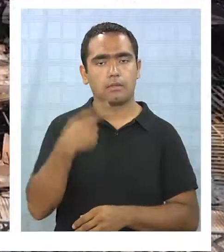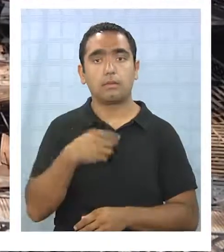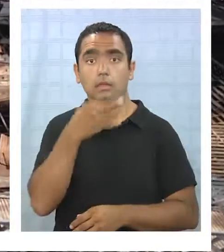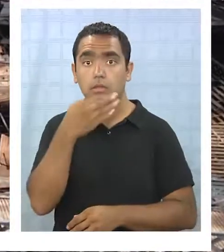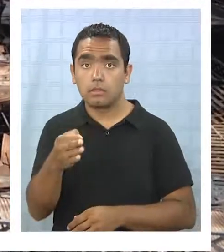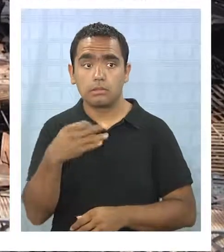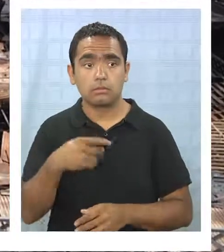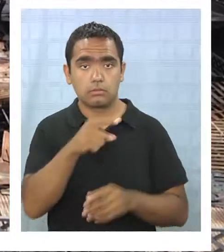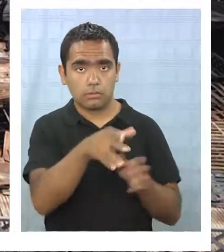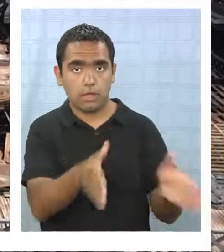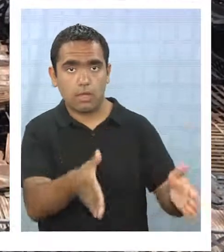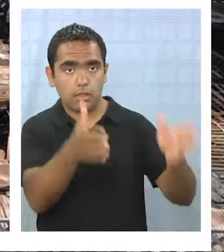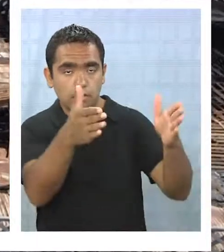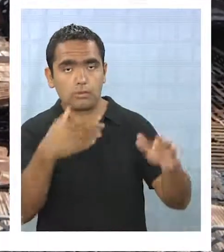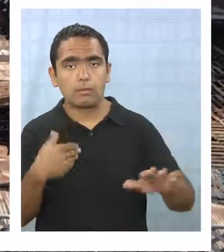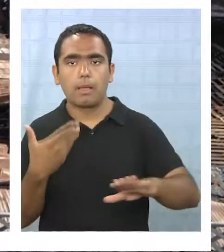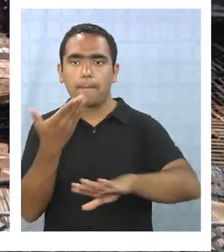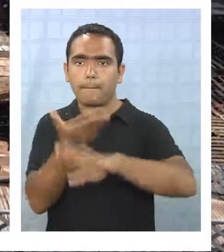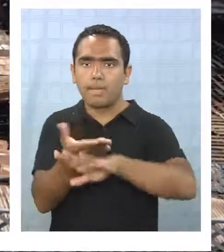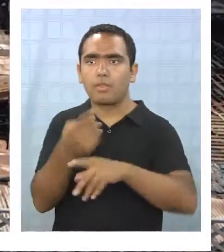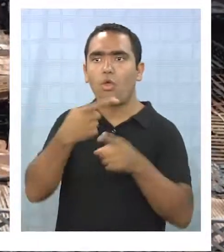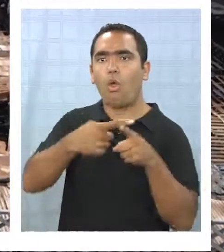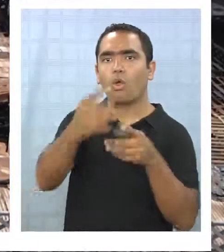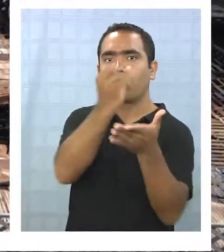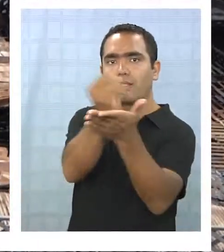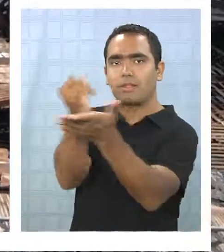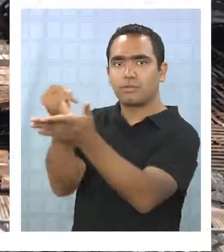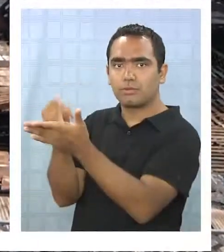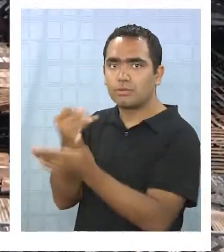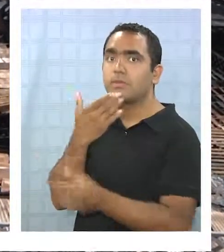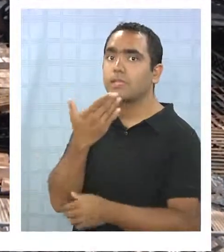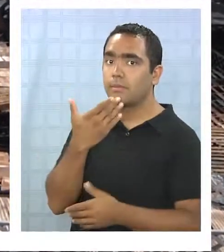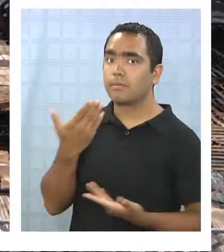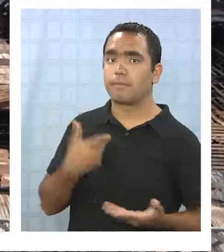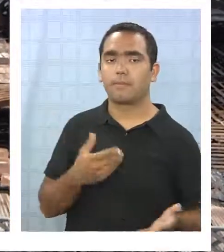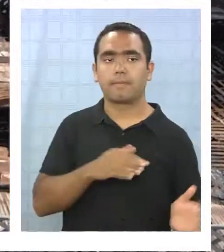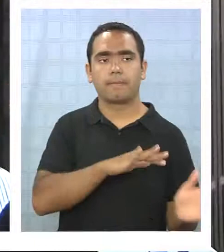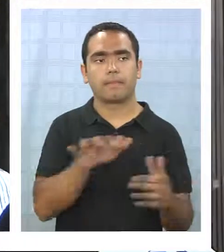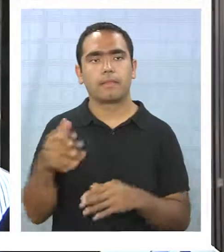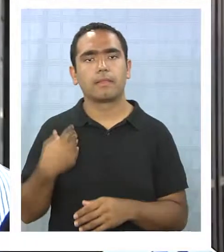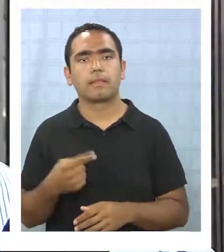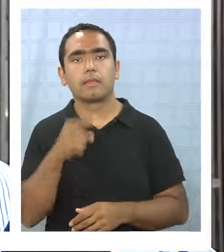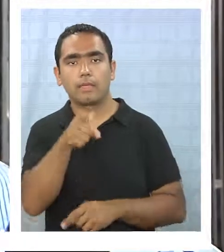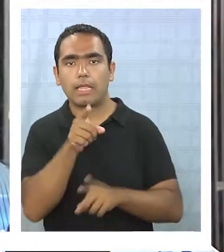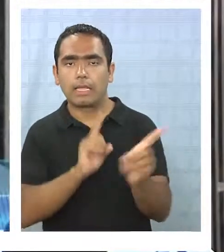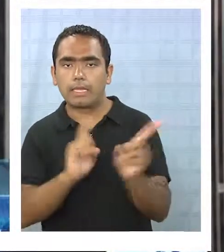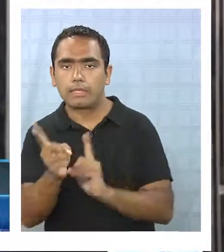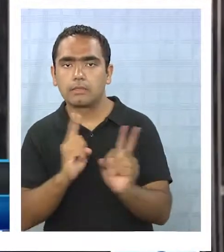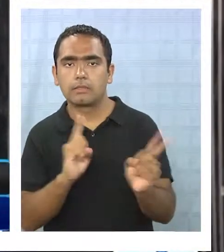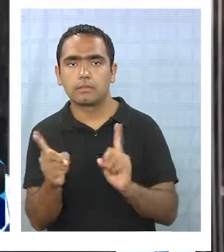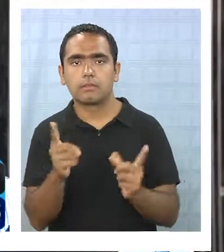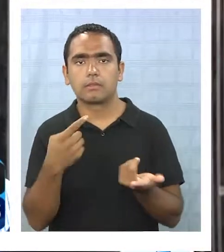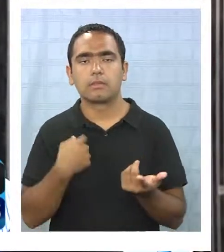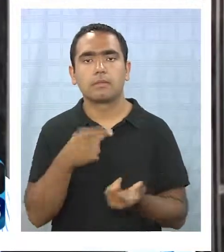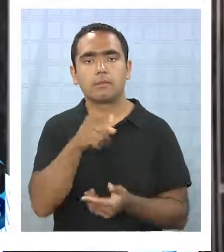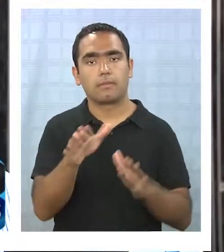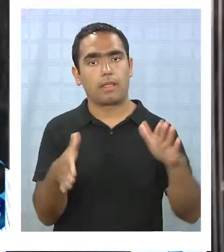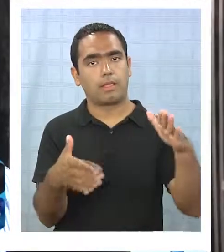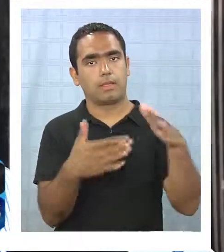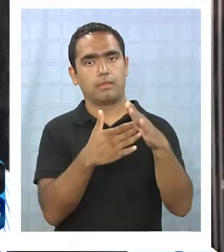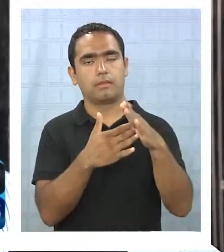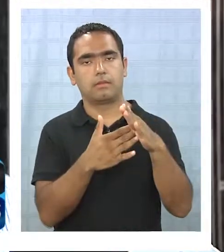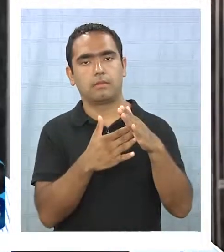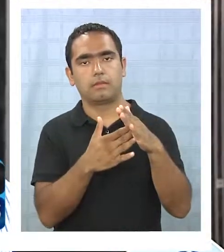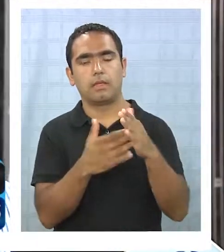afirmaron que el edificio está siendo pedido por varias entidades. Hoy día esta gestión va a quedar